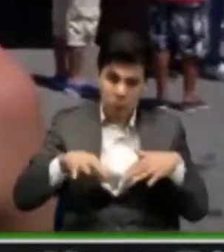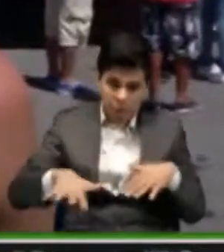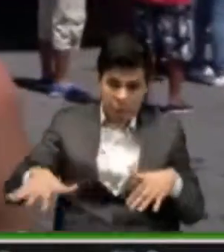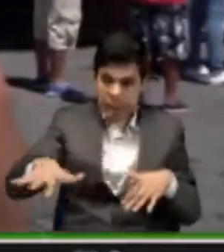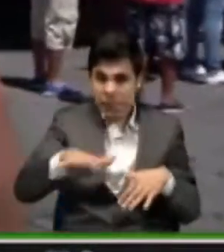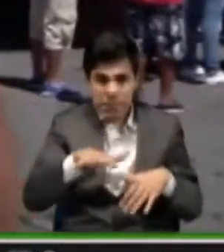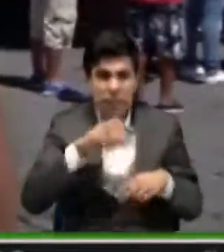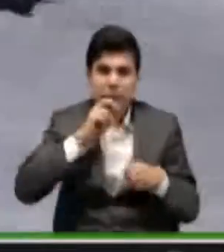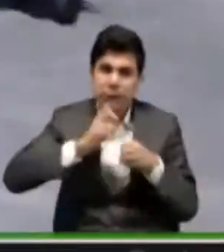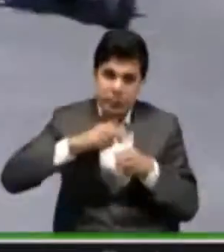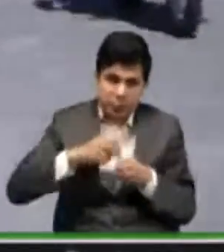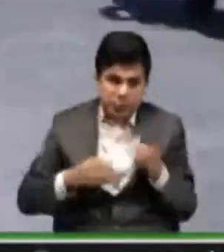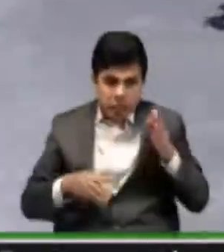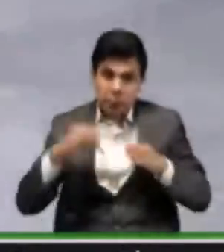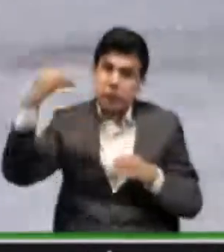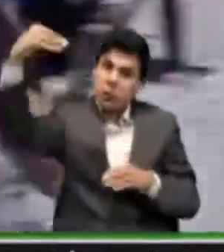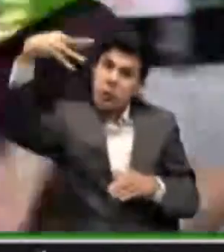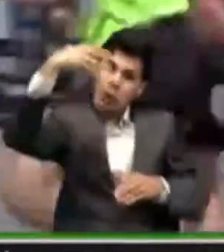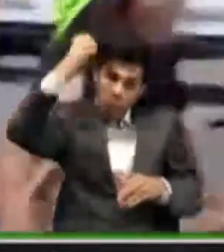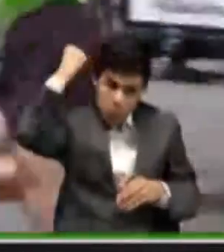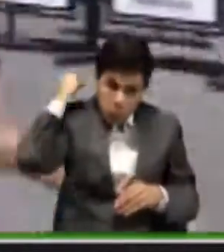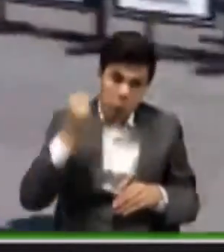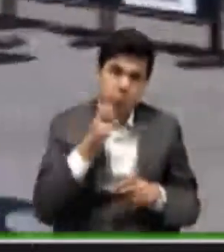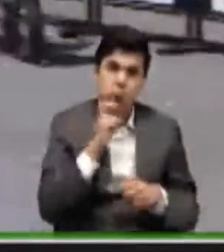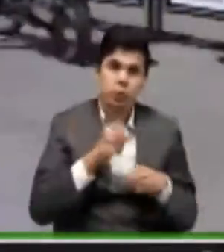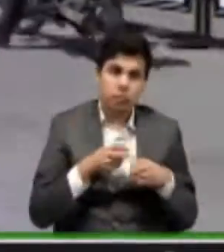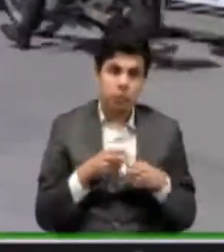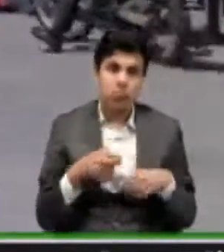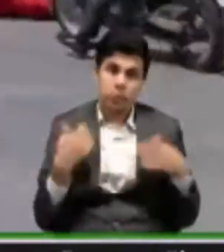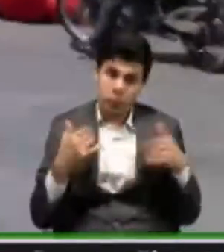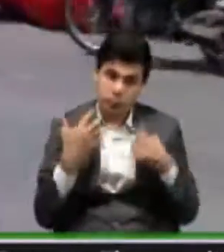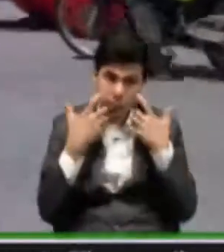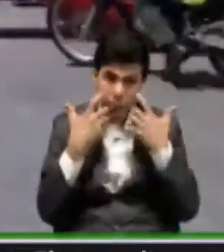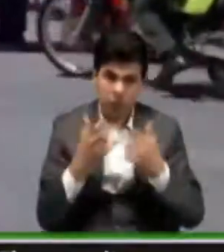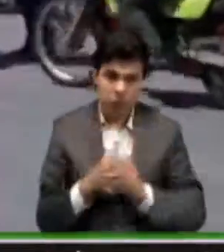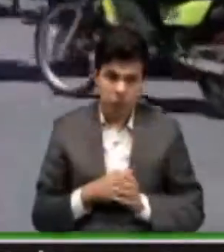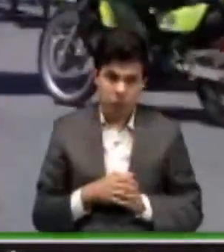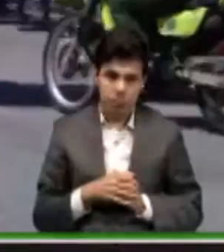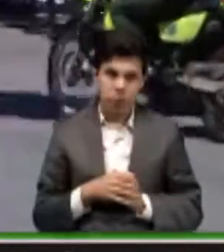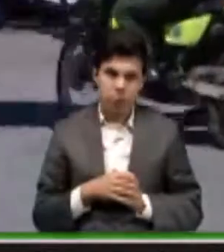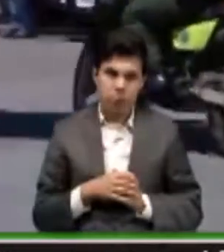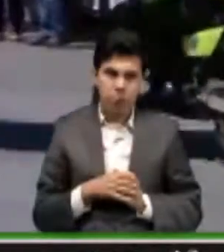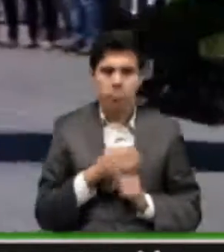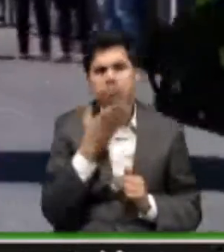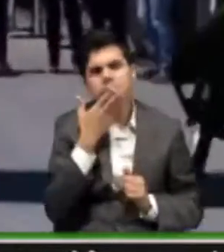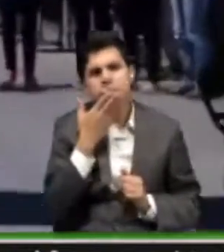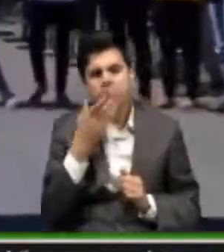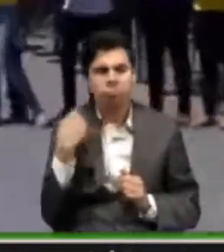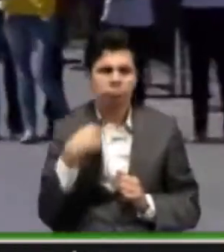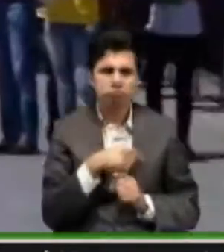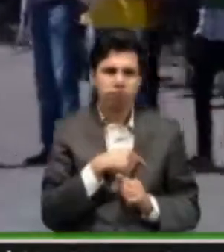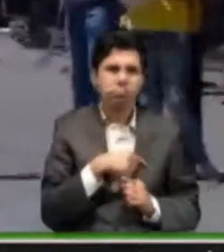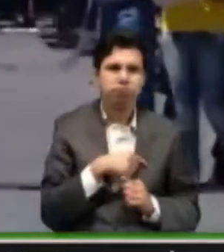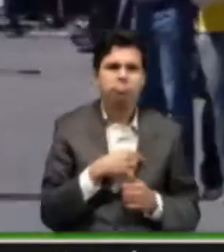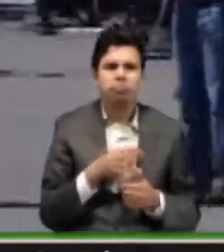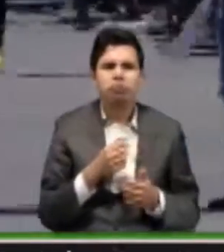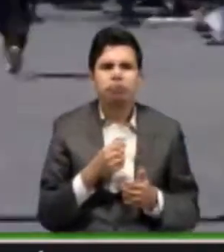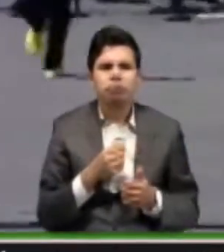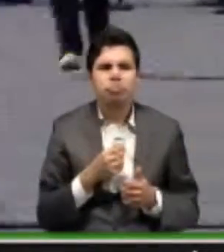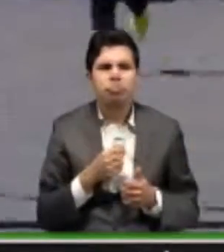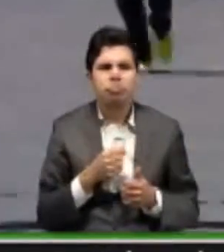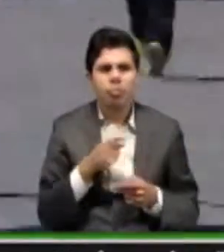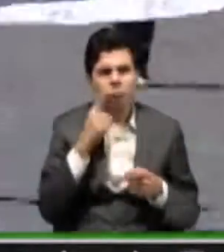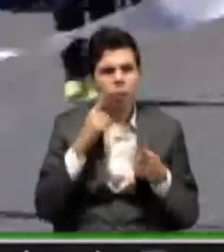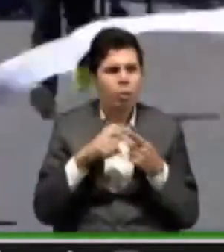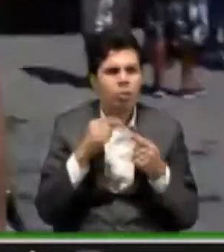siempre complicado y el clima también siempre estuvo fuerte. No, manejable, nosotros normalmente pues tenemos que acostumbrarnos a